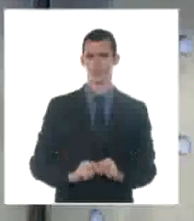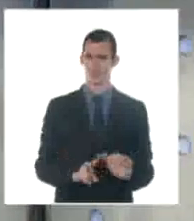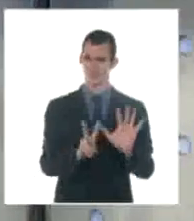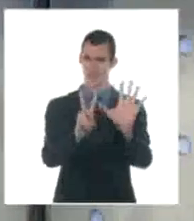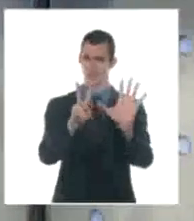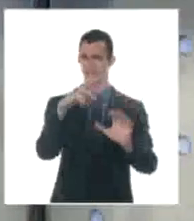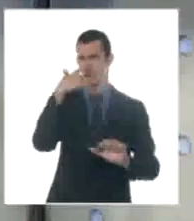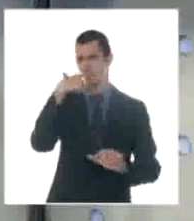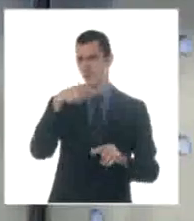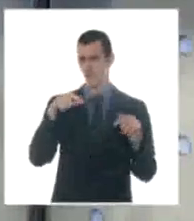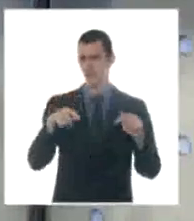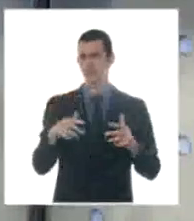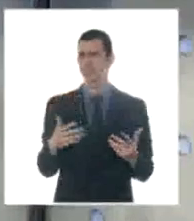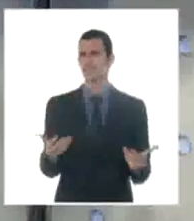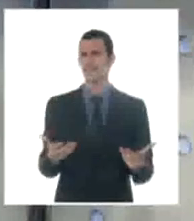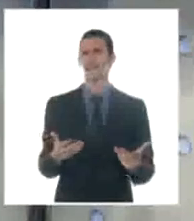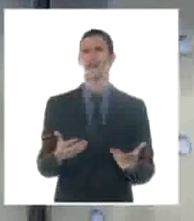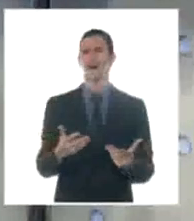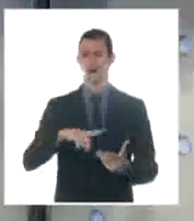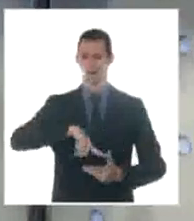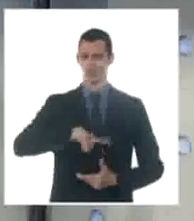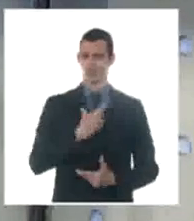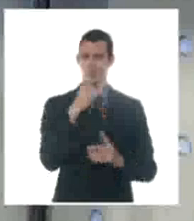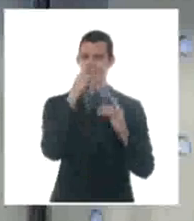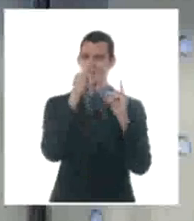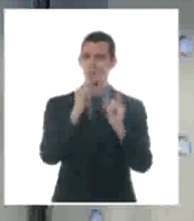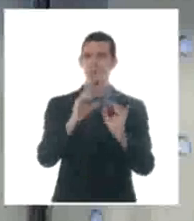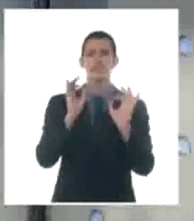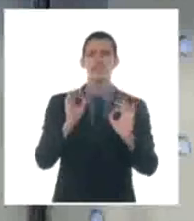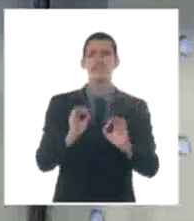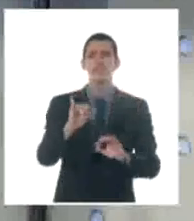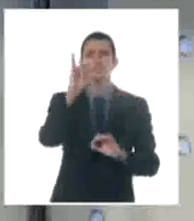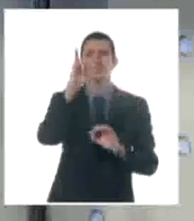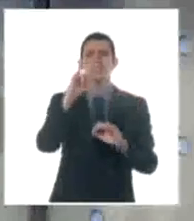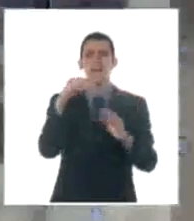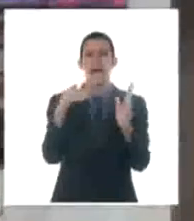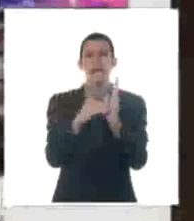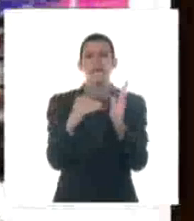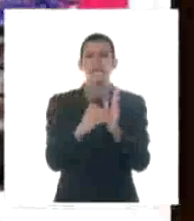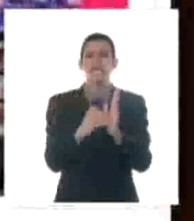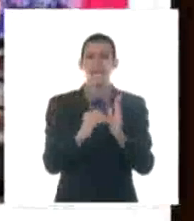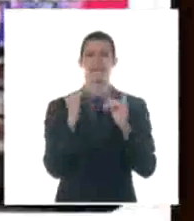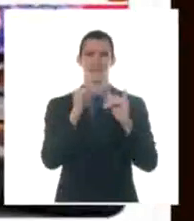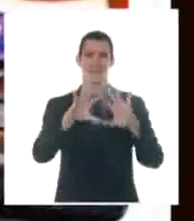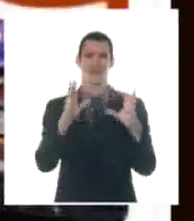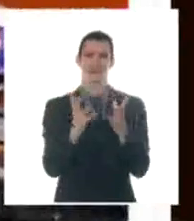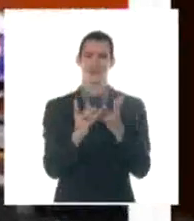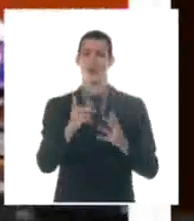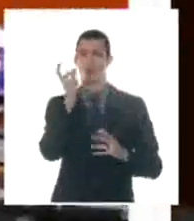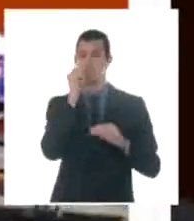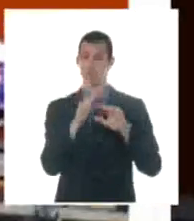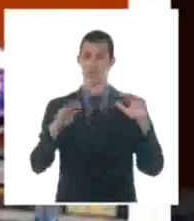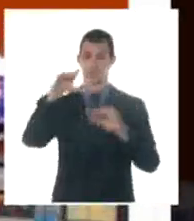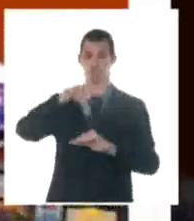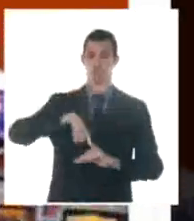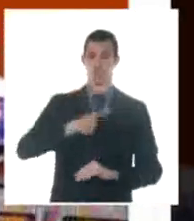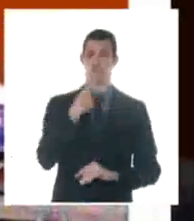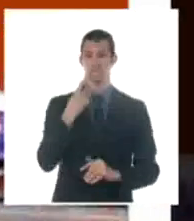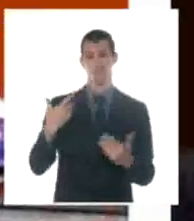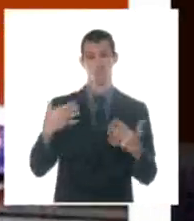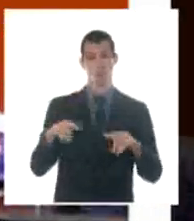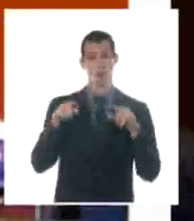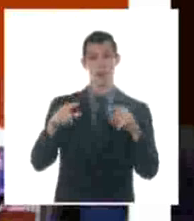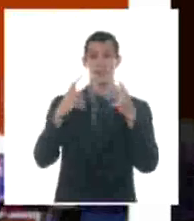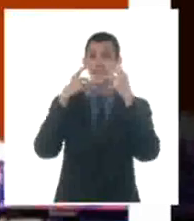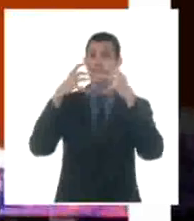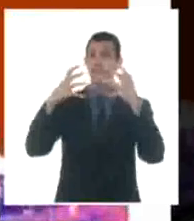noveno aniversario el Noticiero Cultural. A propósito, el ministro de Cultura, Alpidio Alonso, señaló en un tuit que este espacio cada día hace